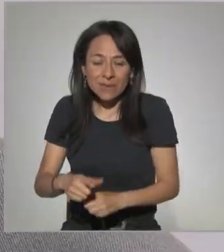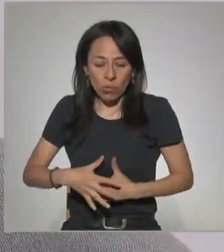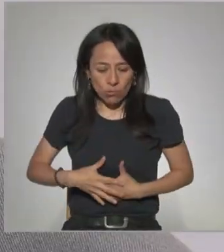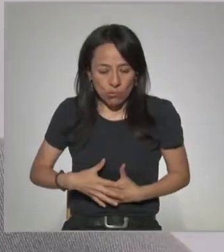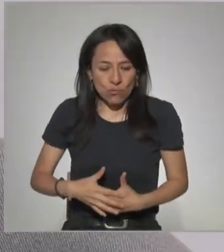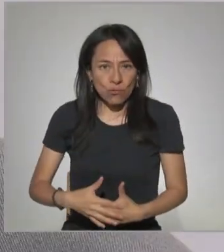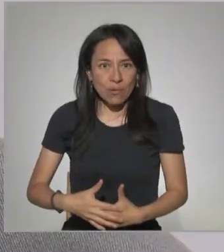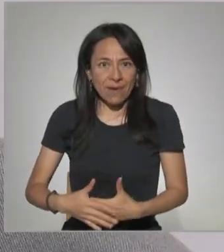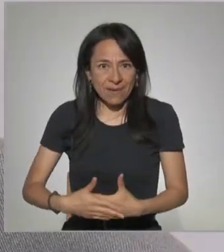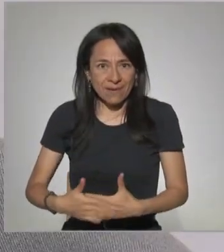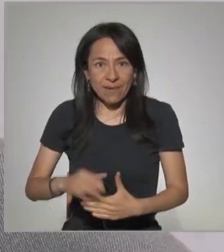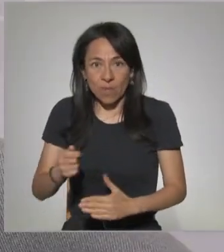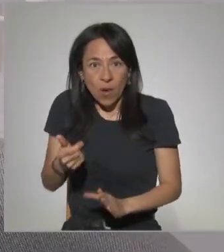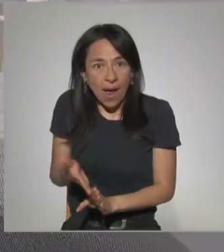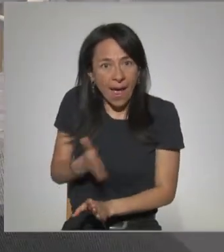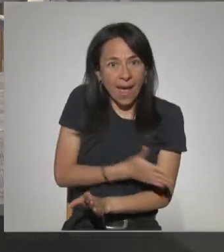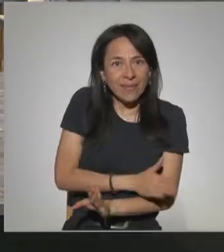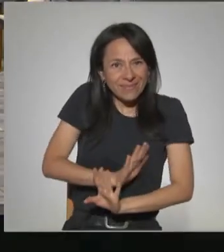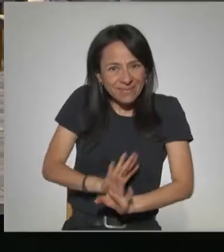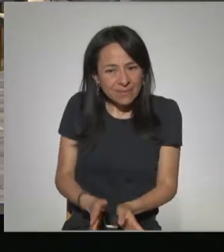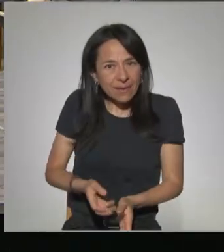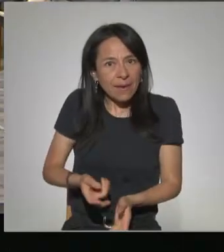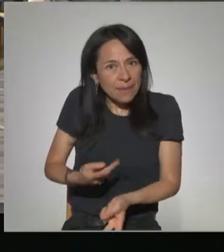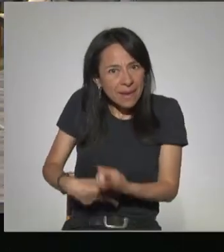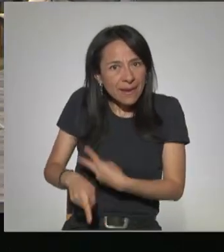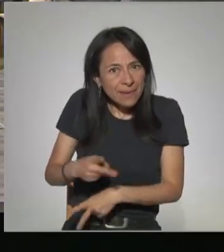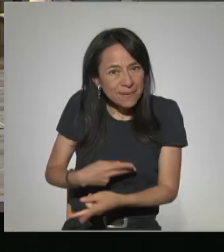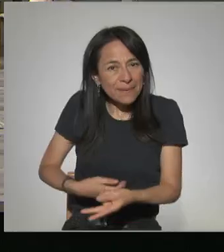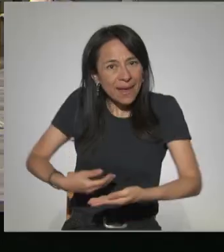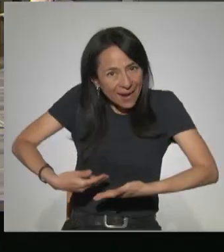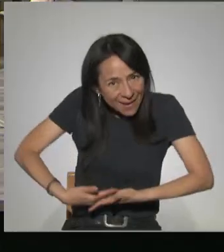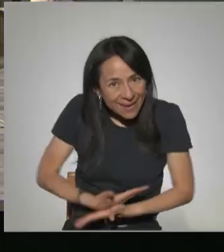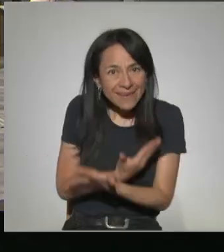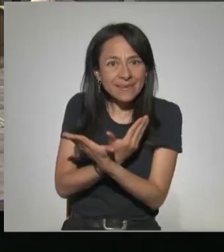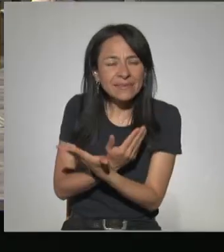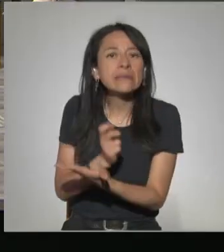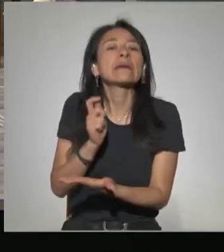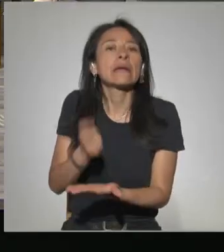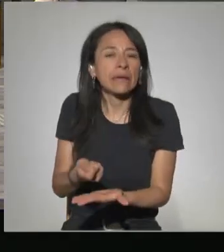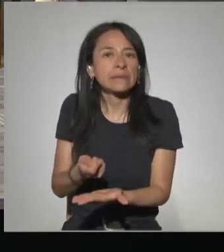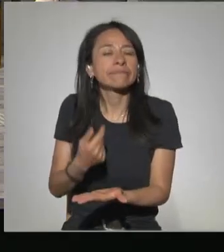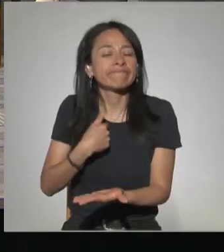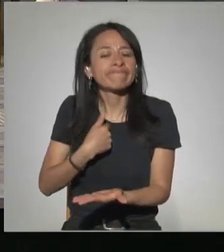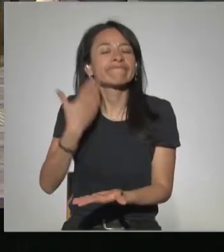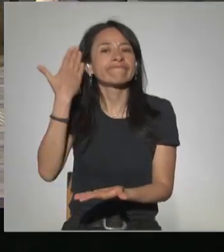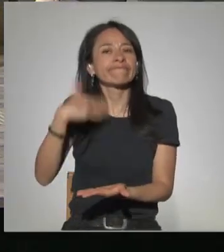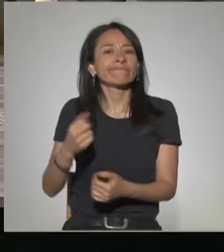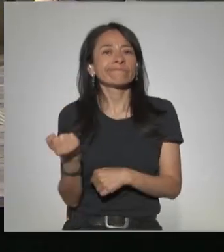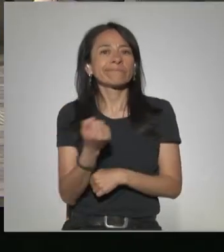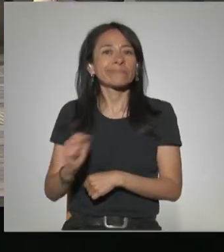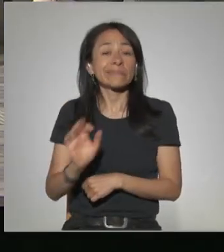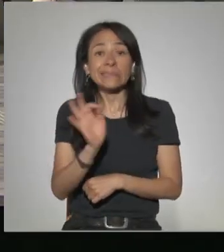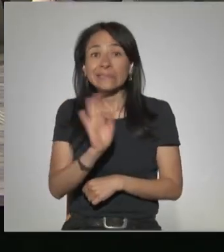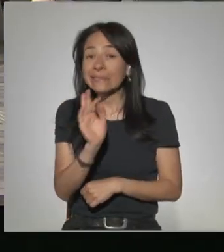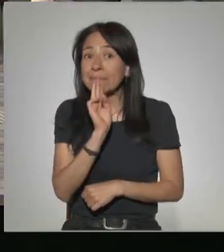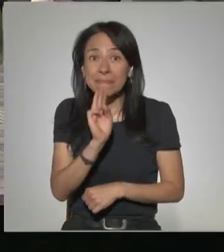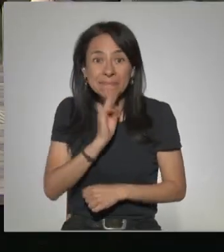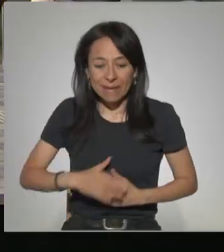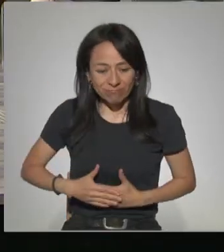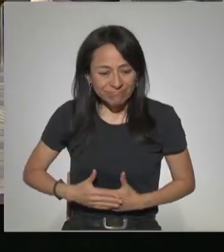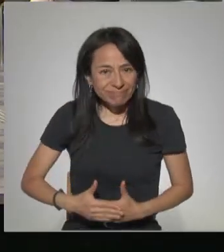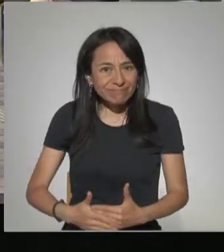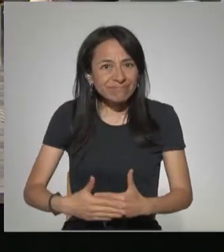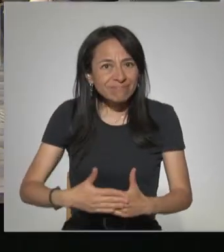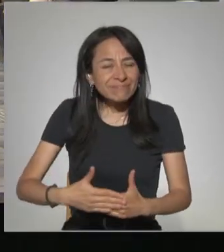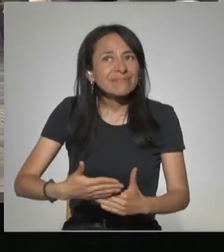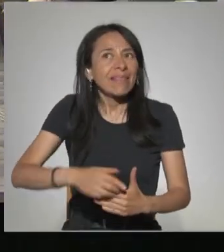hay estudios en donde mencionan que el hecho de que mamá no esté sensibilizada a la atención de bebé, por ejemplo, el llanto